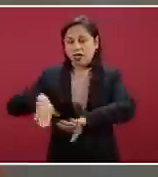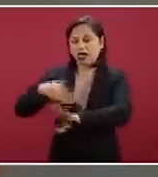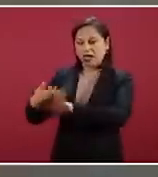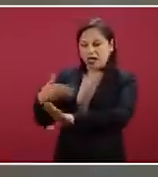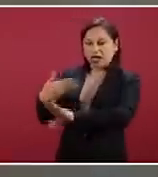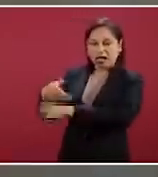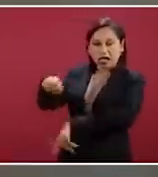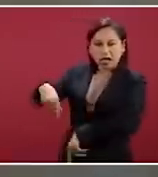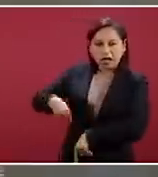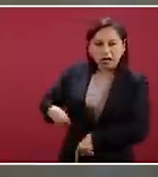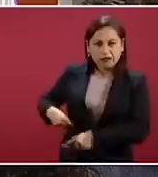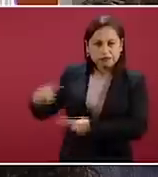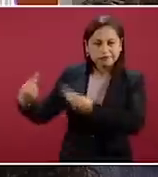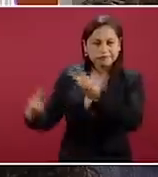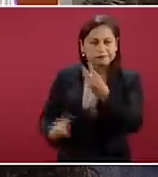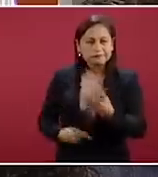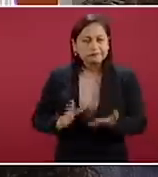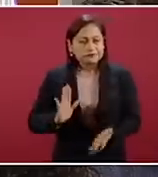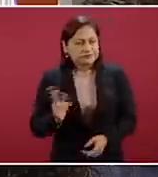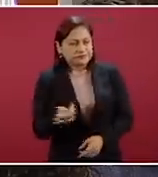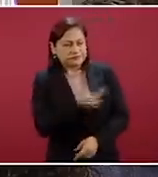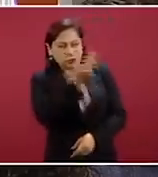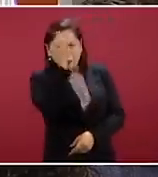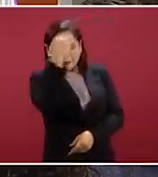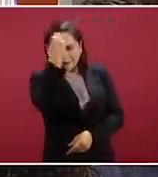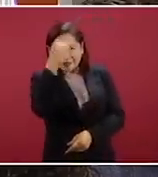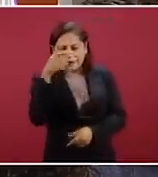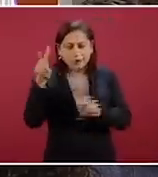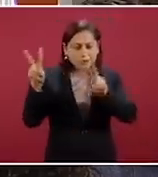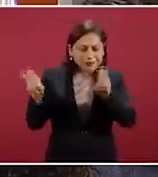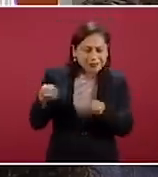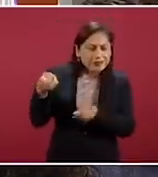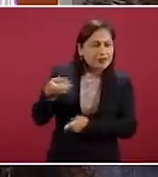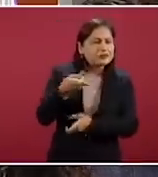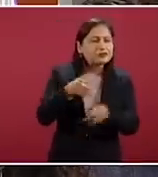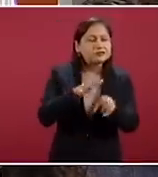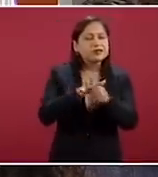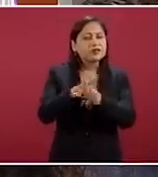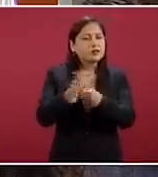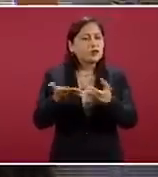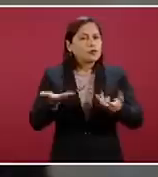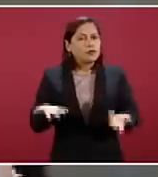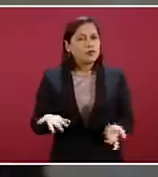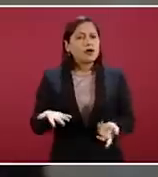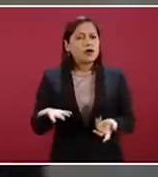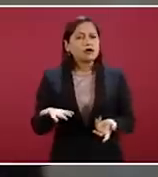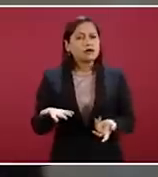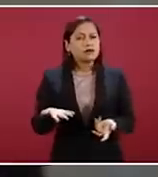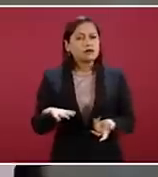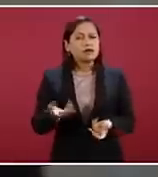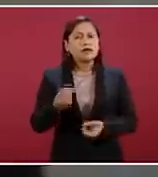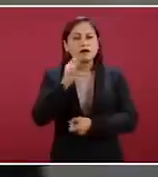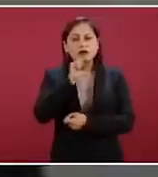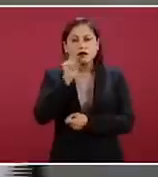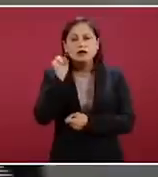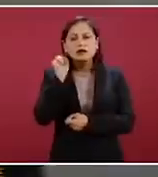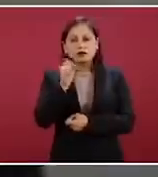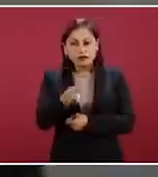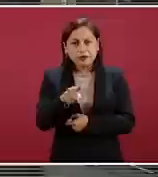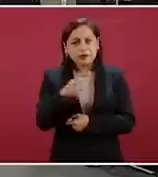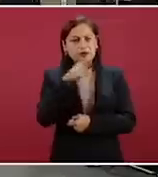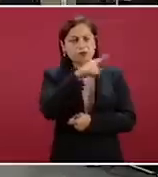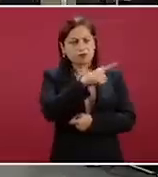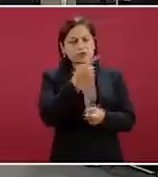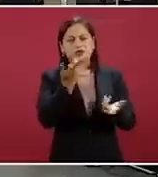respecto sobre lo que está pasando ahora con la familia Levarón y el papel que ha tomado en esta circunstancia